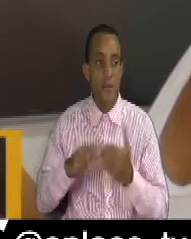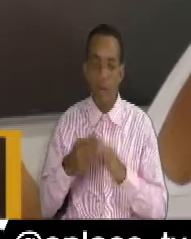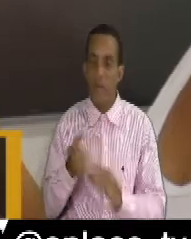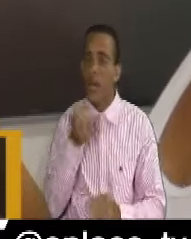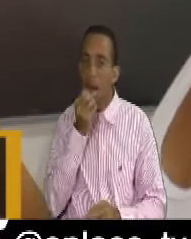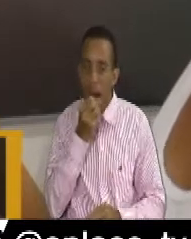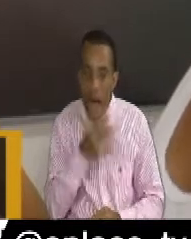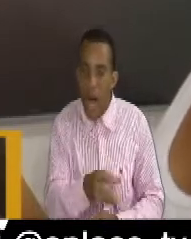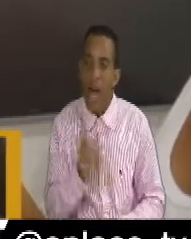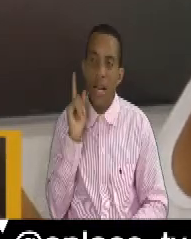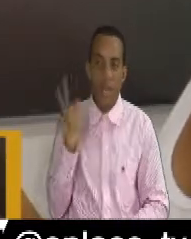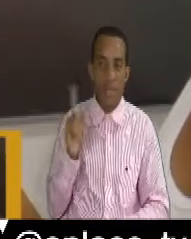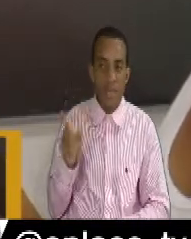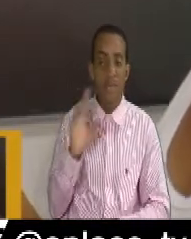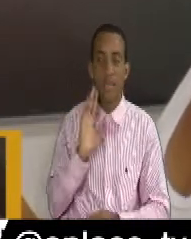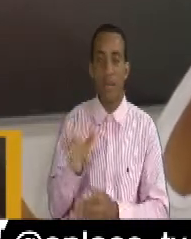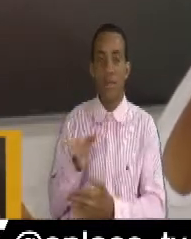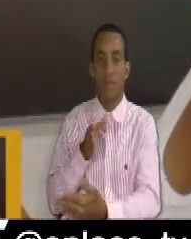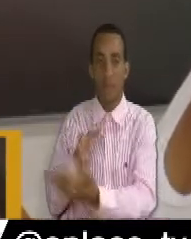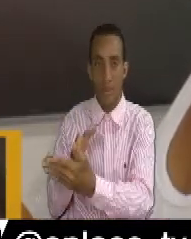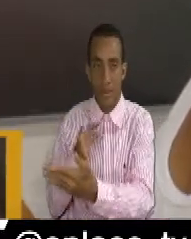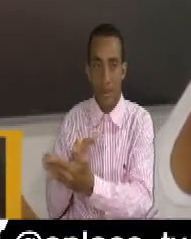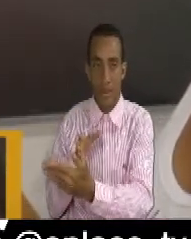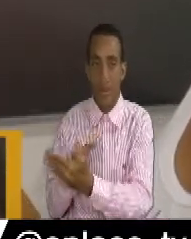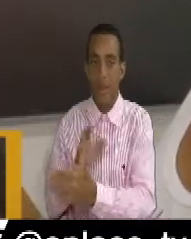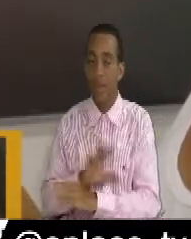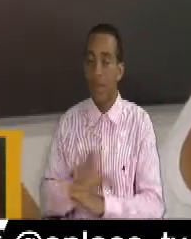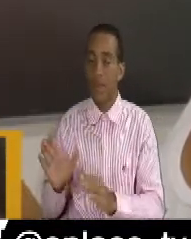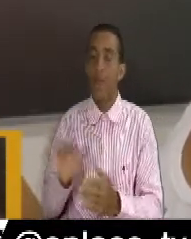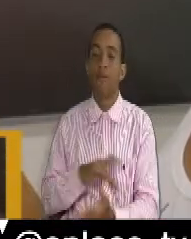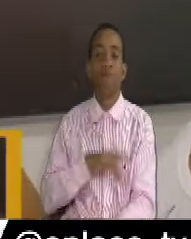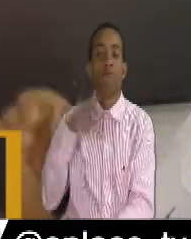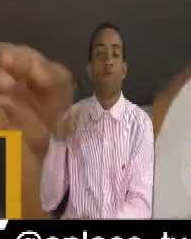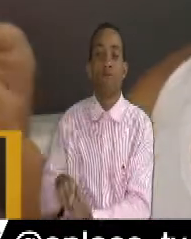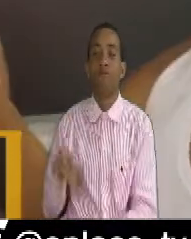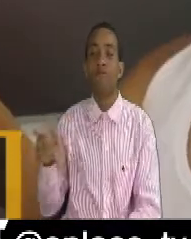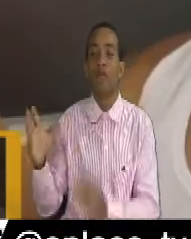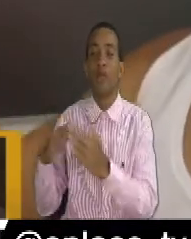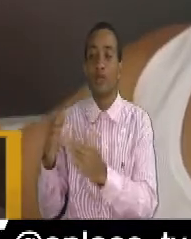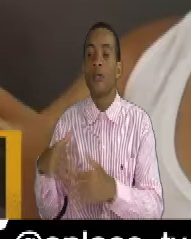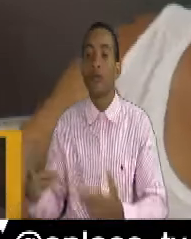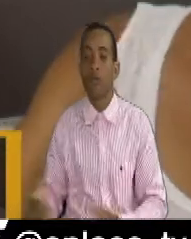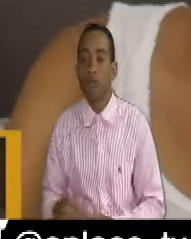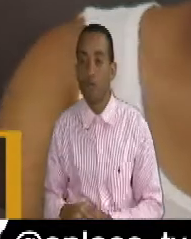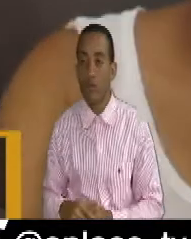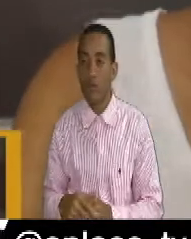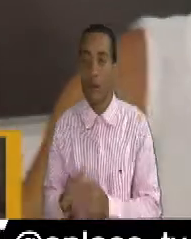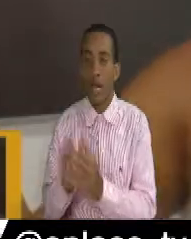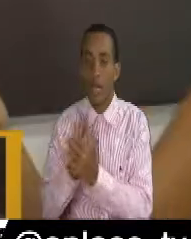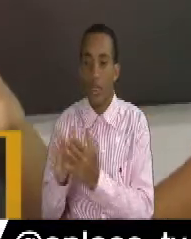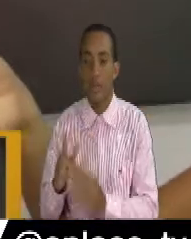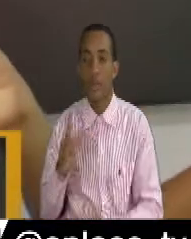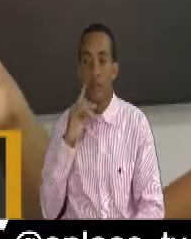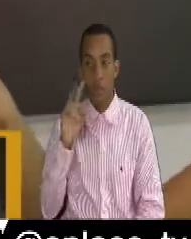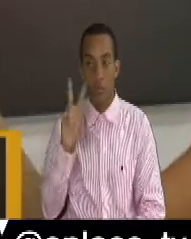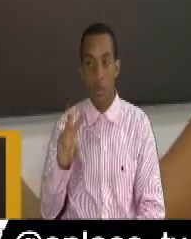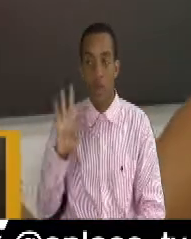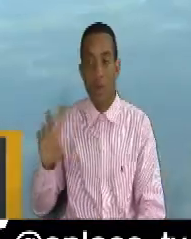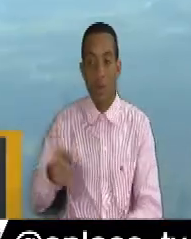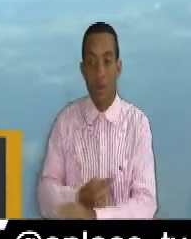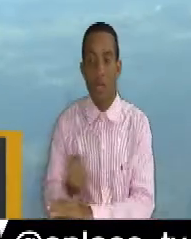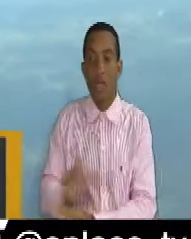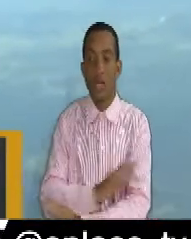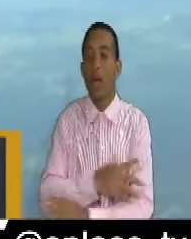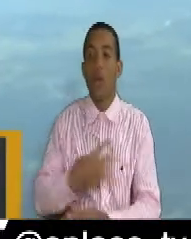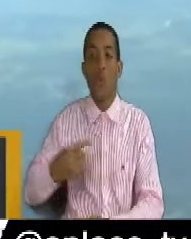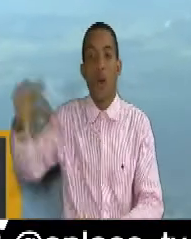caleta. Estas personas se presentaron al lugar de residencia de esta población y pues le dio un plazo de 24 horas para desalojar.